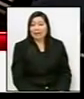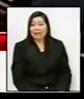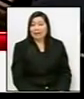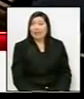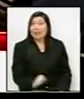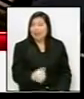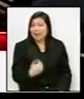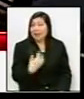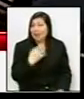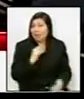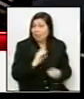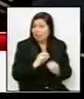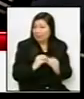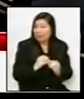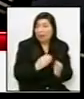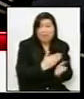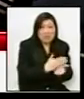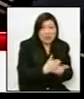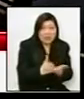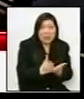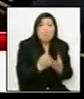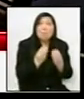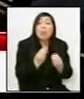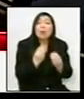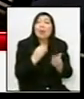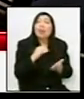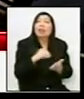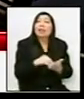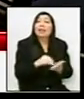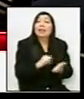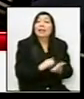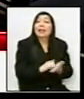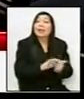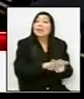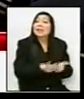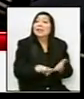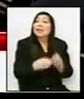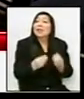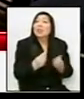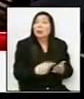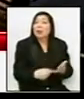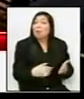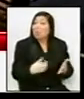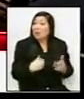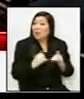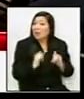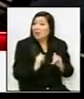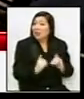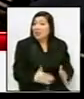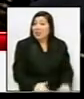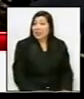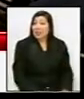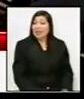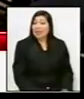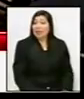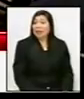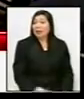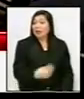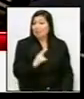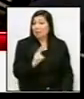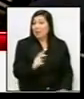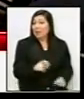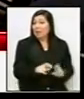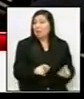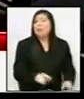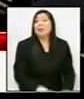Si ya los hemos removido a los consejeros, ¿por qué plantear la destitución? Lo que se puede dejar es la inhabilitación, y eso que lo vea el